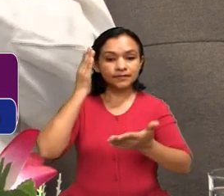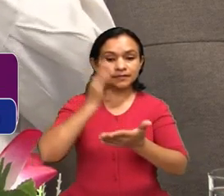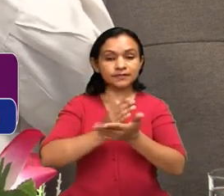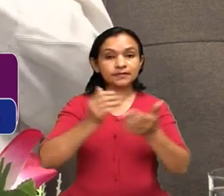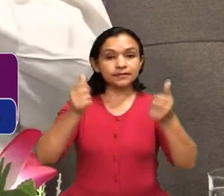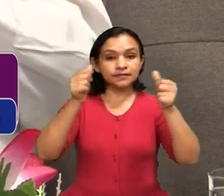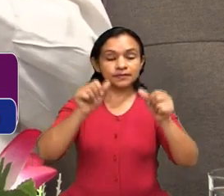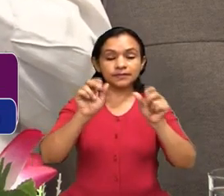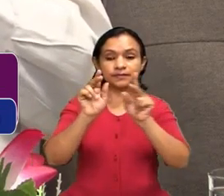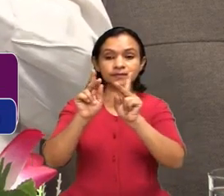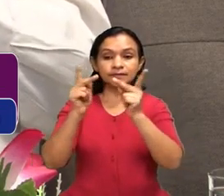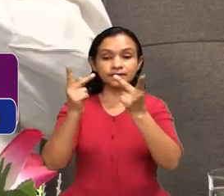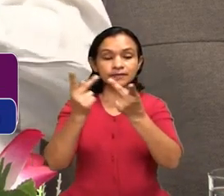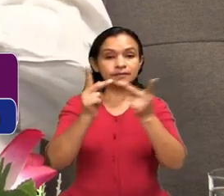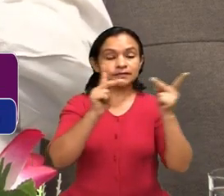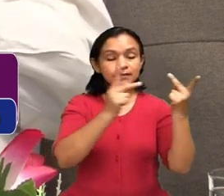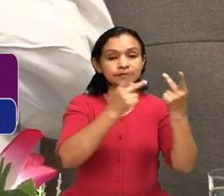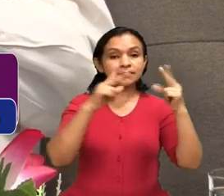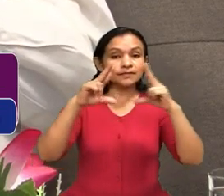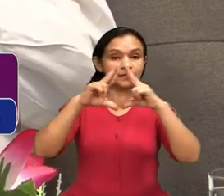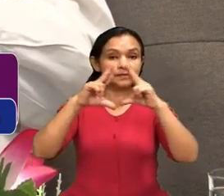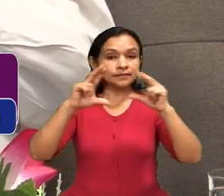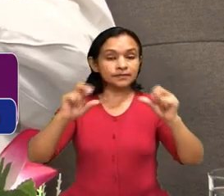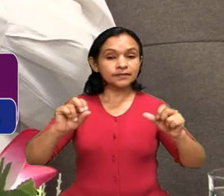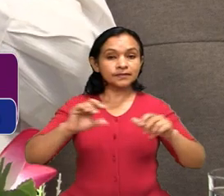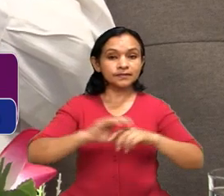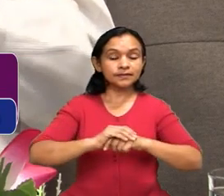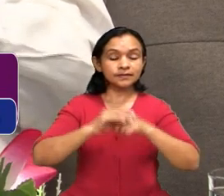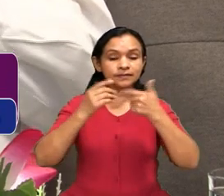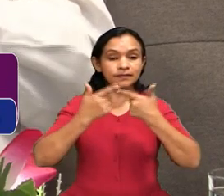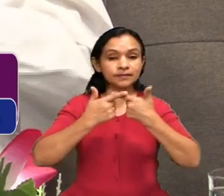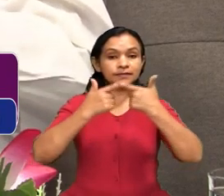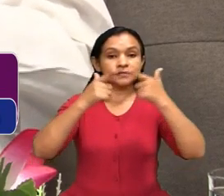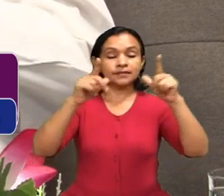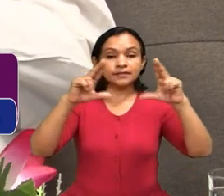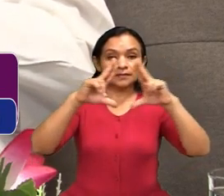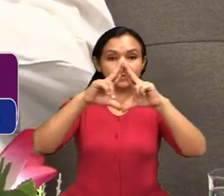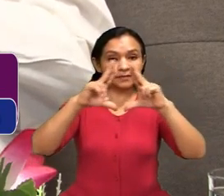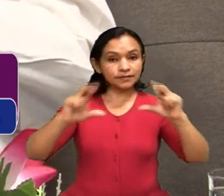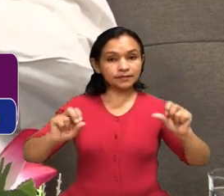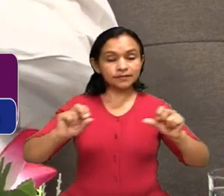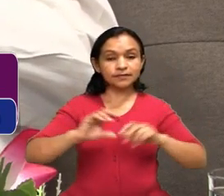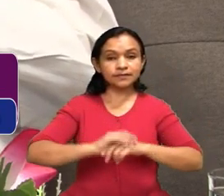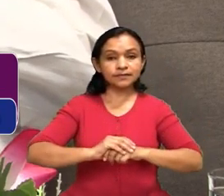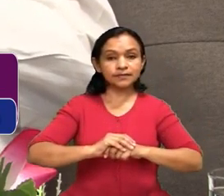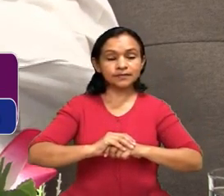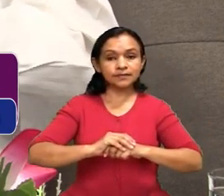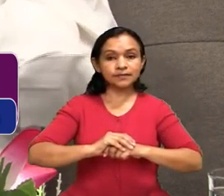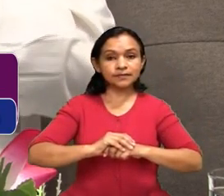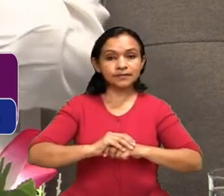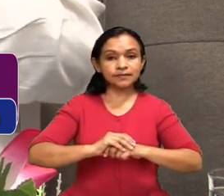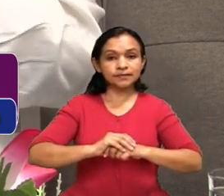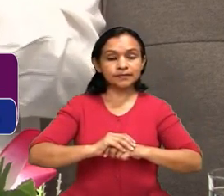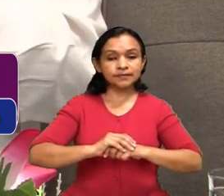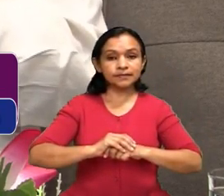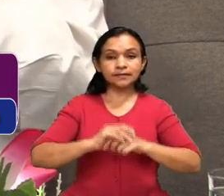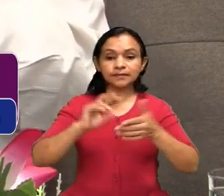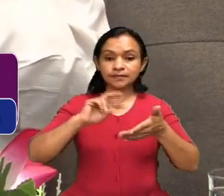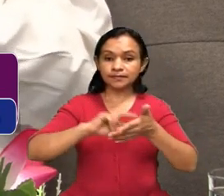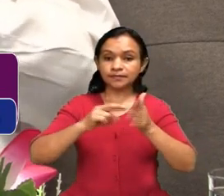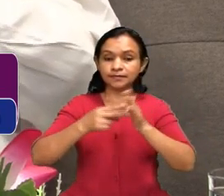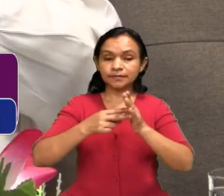autodeterminación de los pueblos de Nicaragua, de la liberación de Nicaragua. Y por eso es